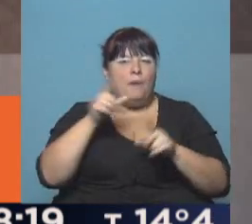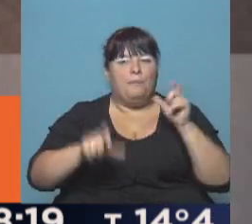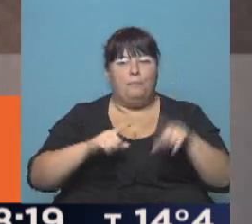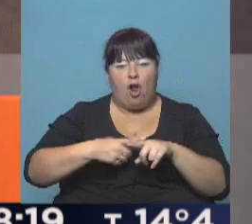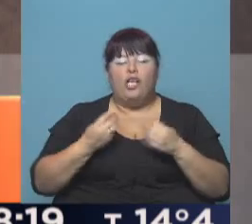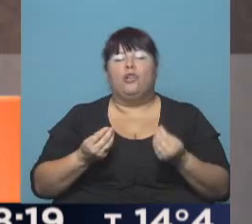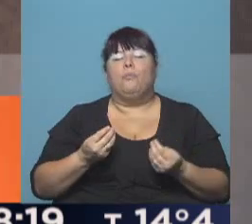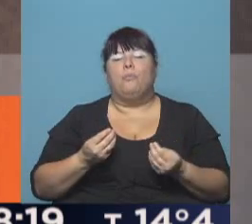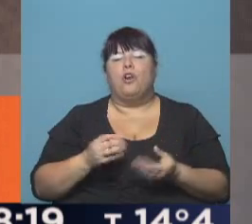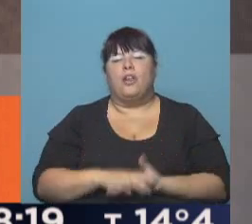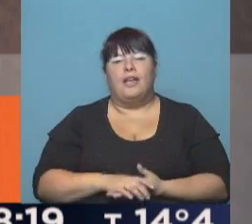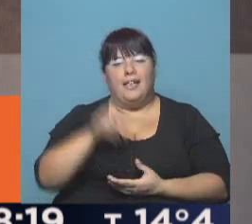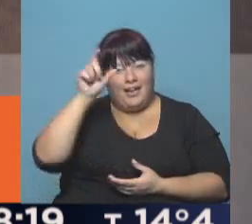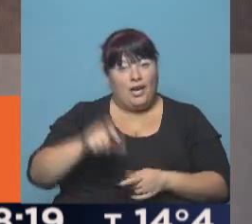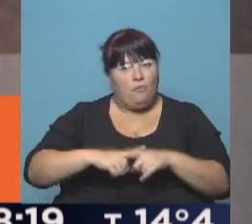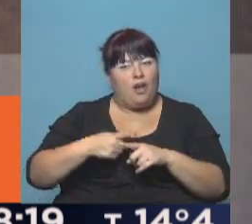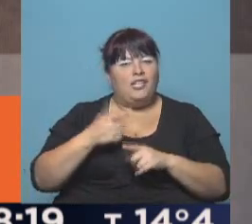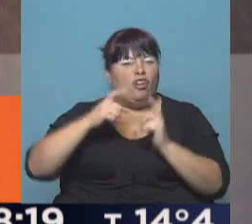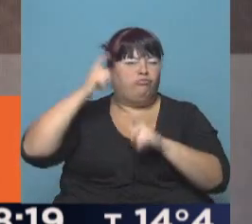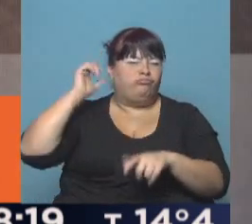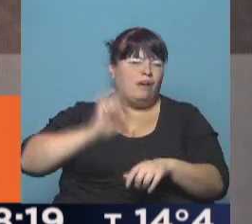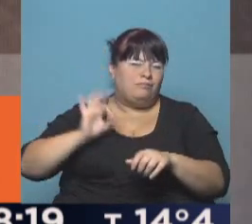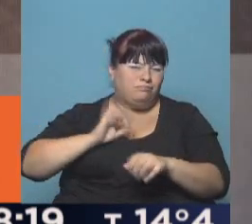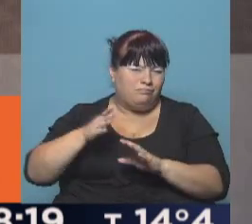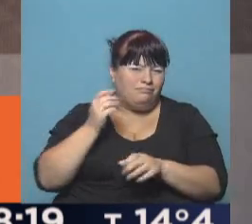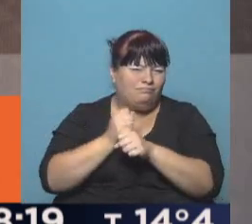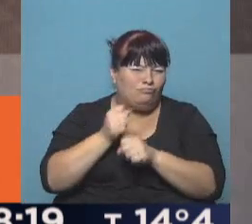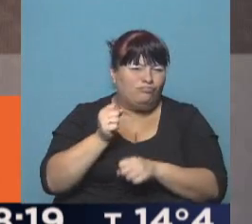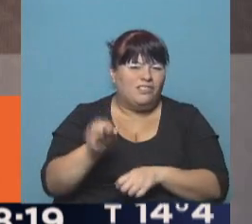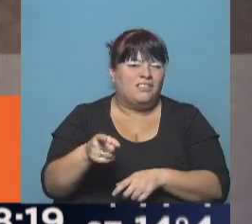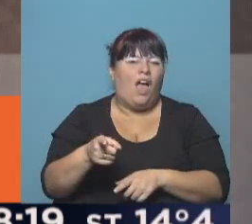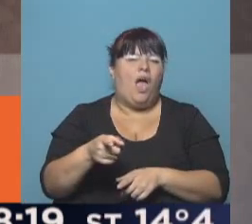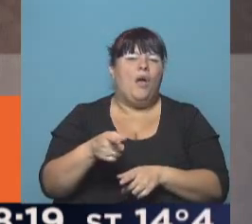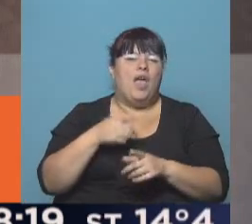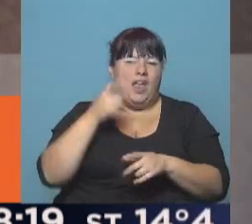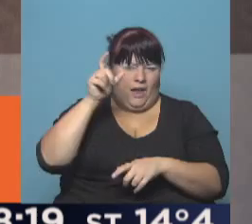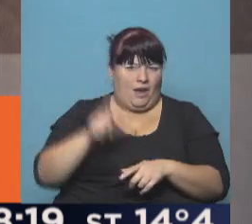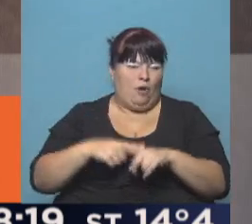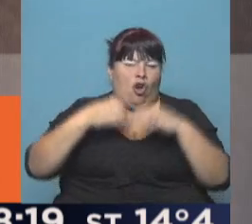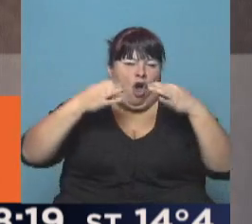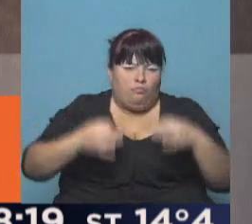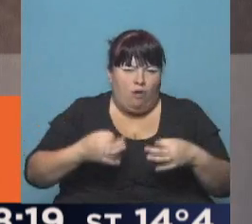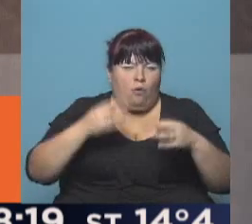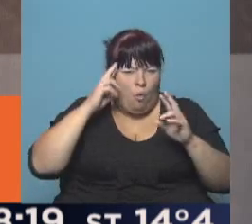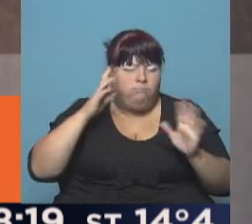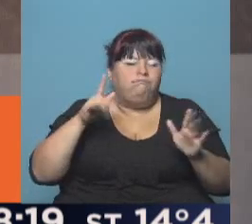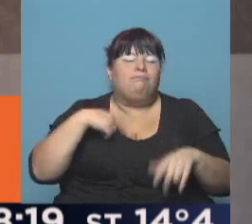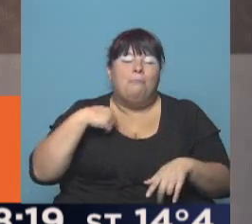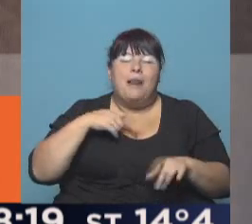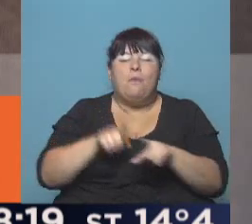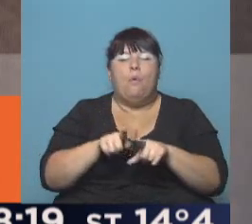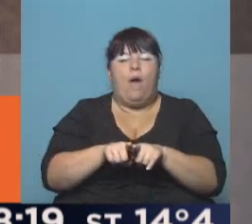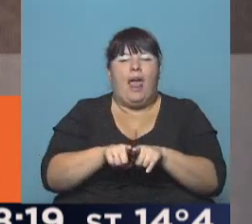porque es un dirigente que tiene mucha trayectoria y un dirigente muy comprometido y para mí que